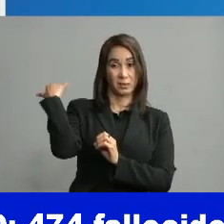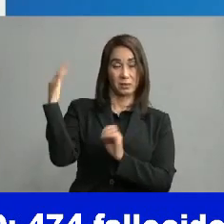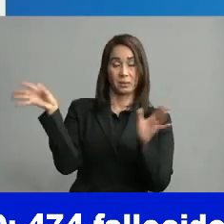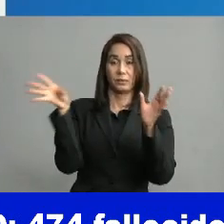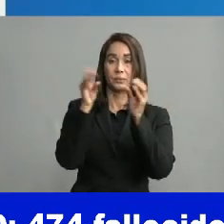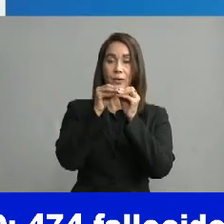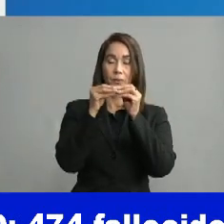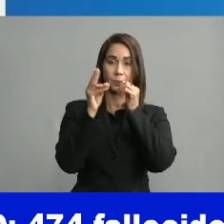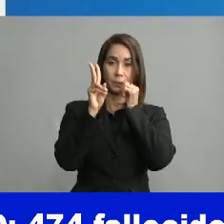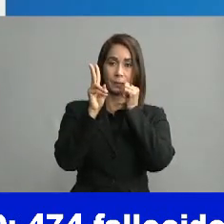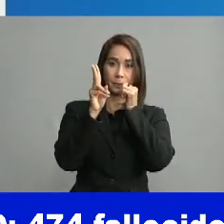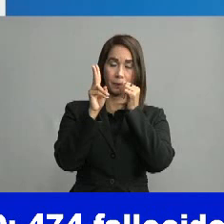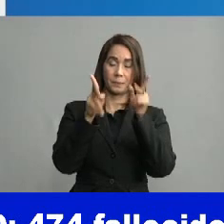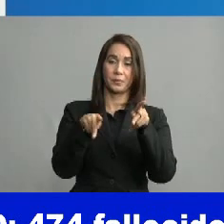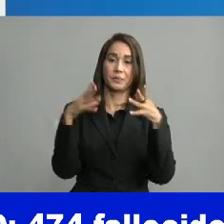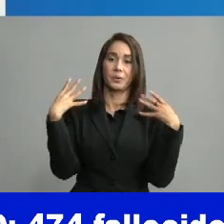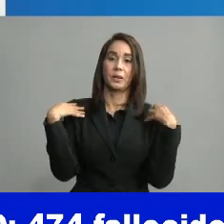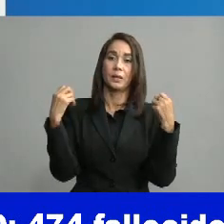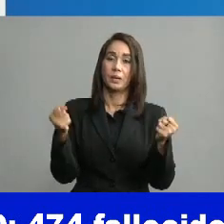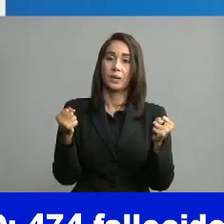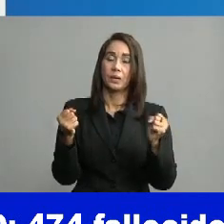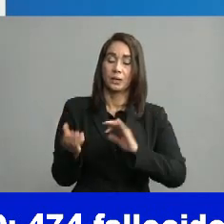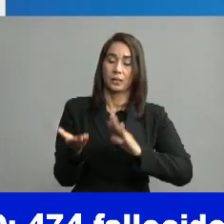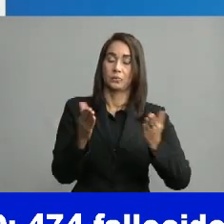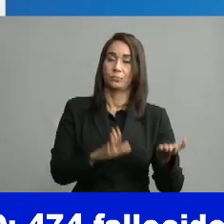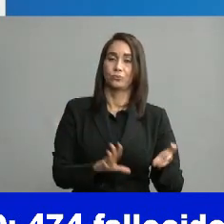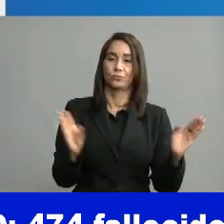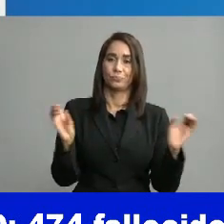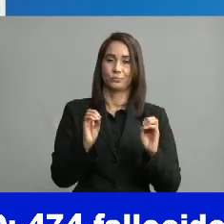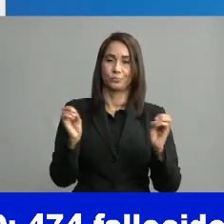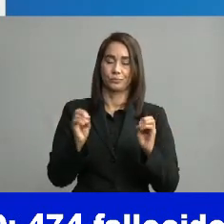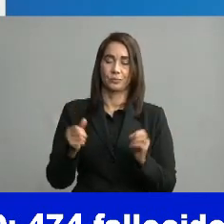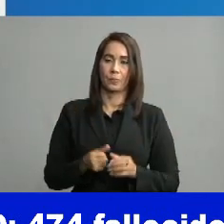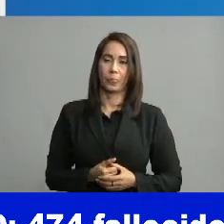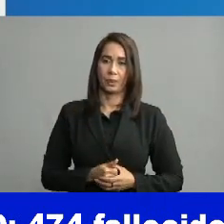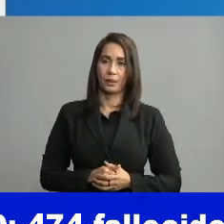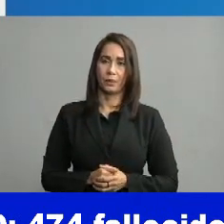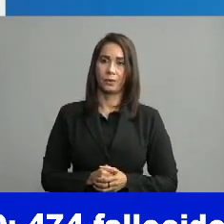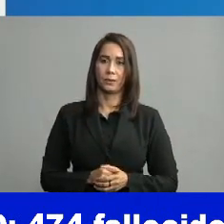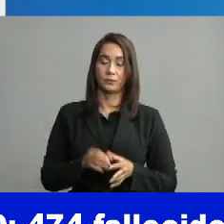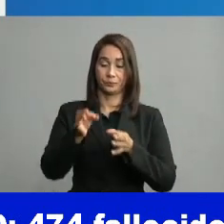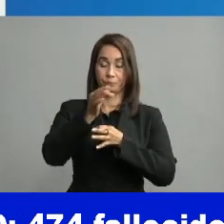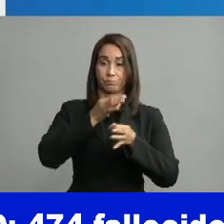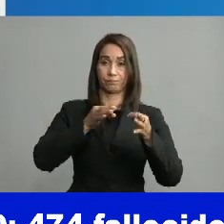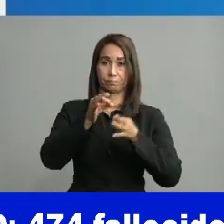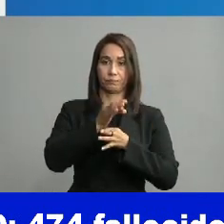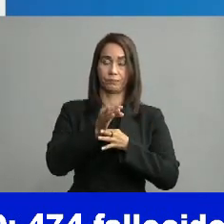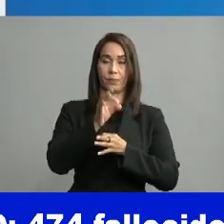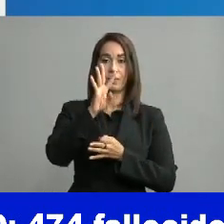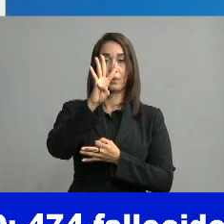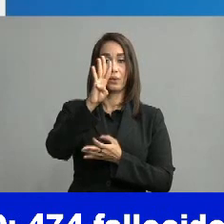acumulados, 2 recuperados, 0 fallecimientos. Duarte,